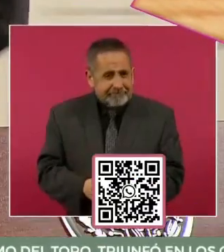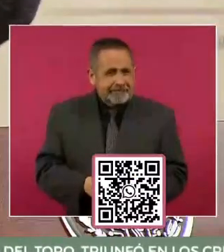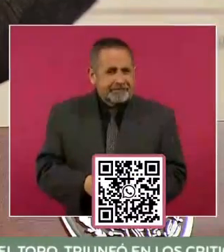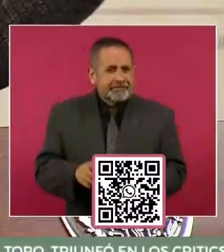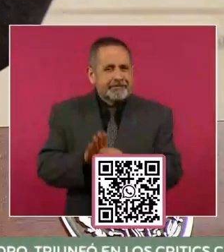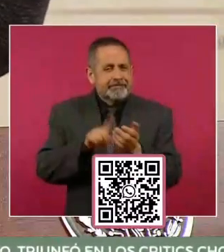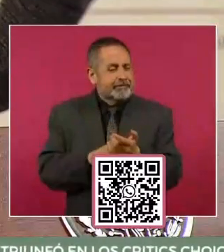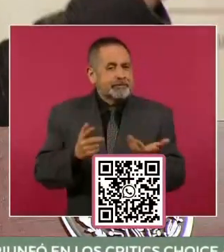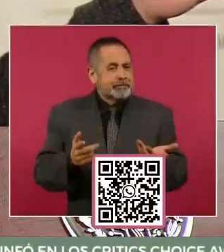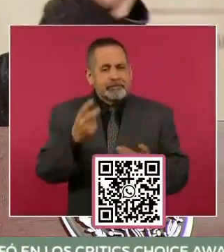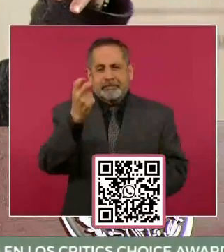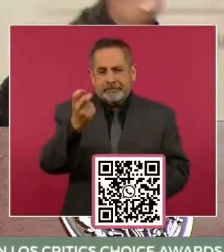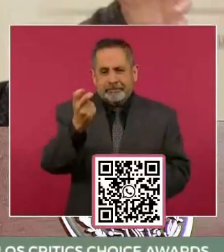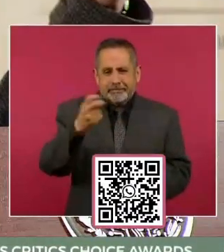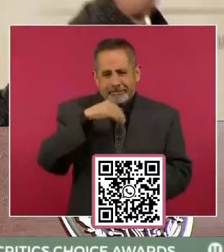Esa es la